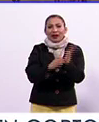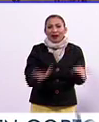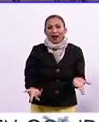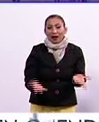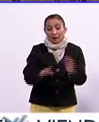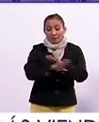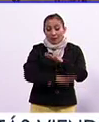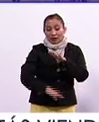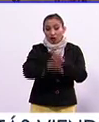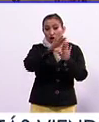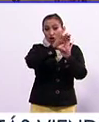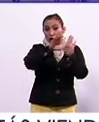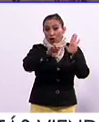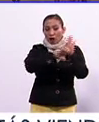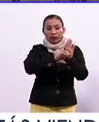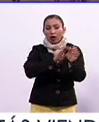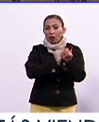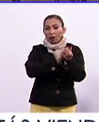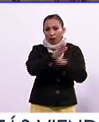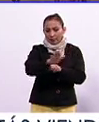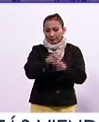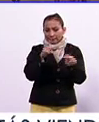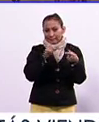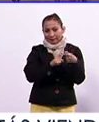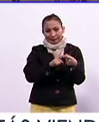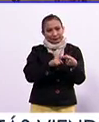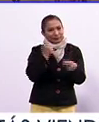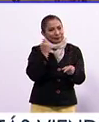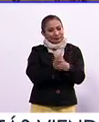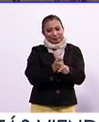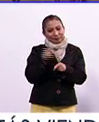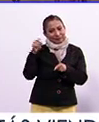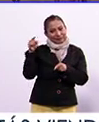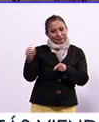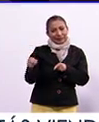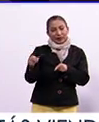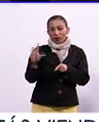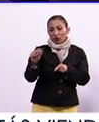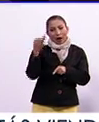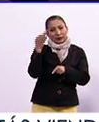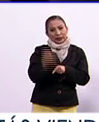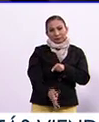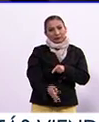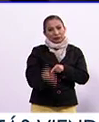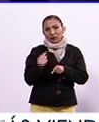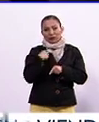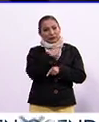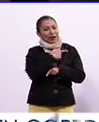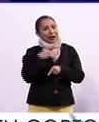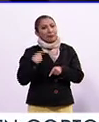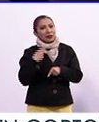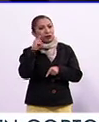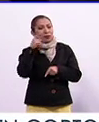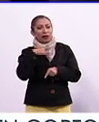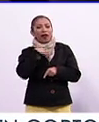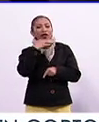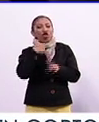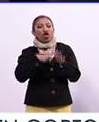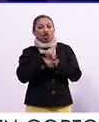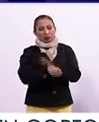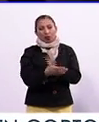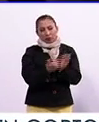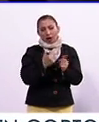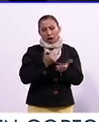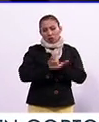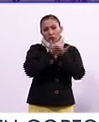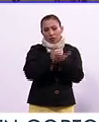Las bases del código ético son, bueno, primero, no aceptar actos corruptos de mordida y